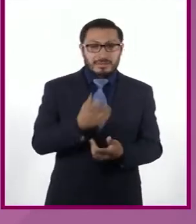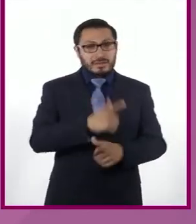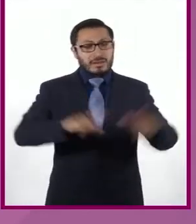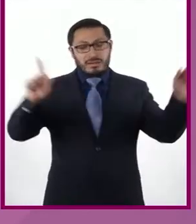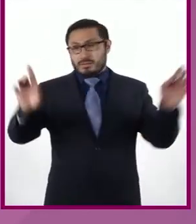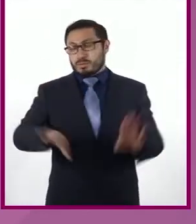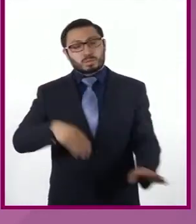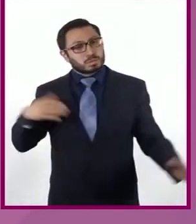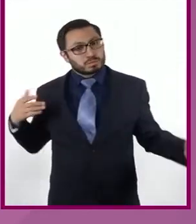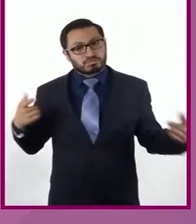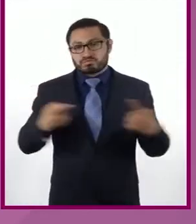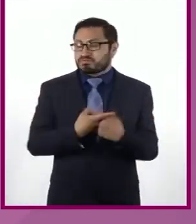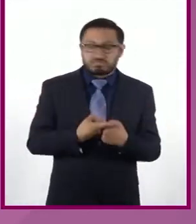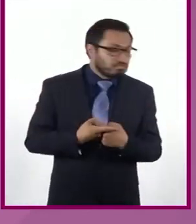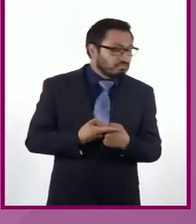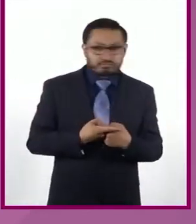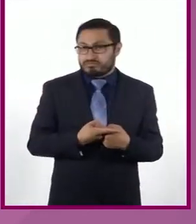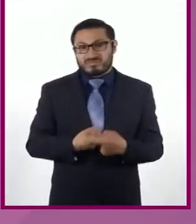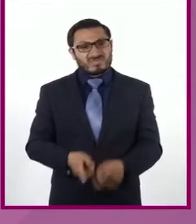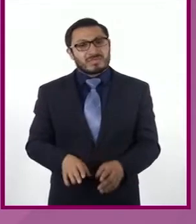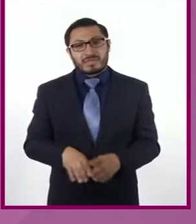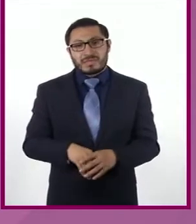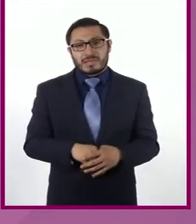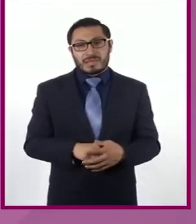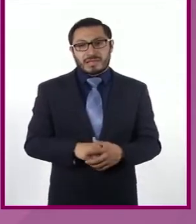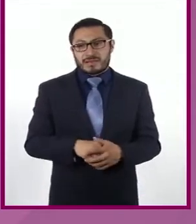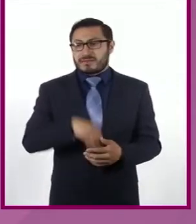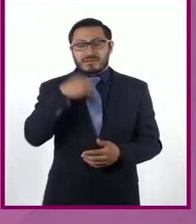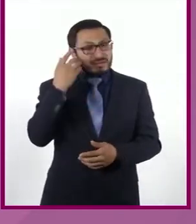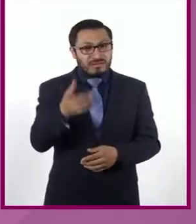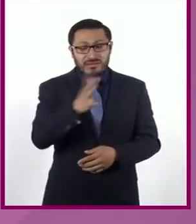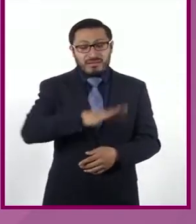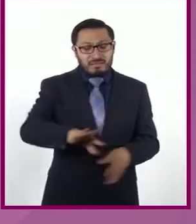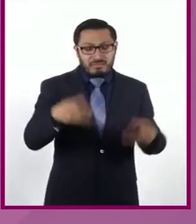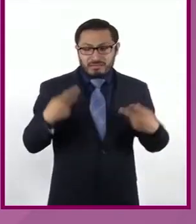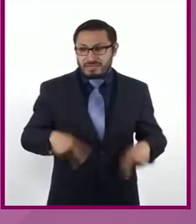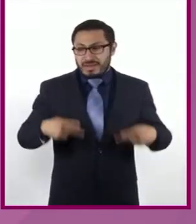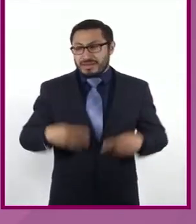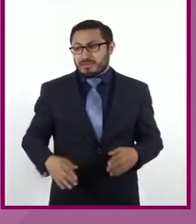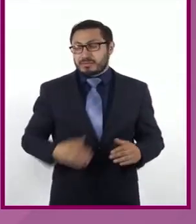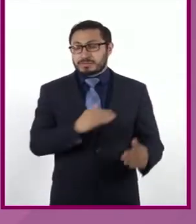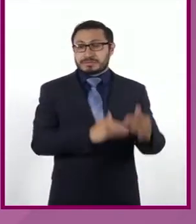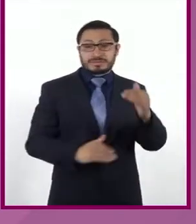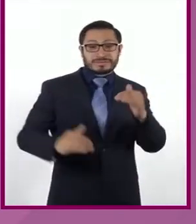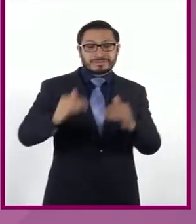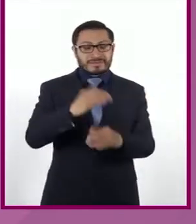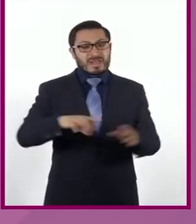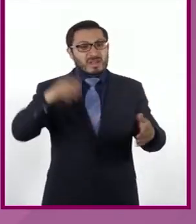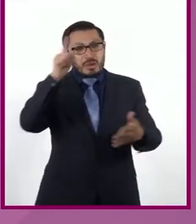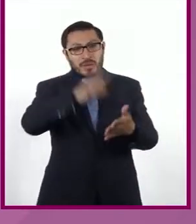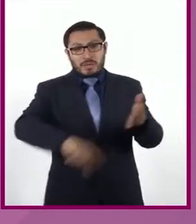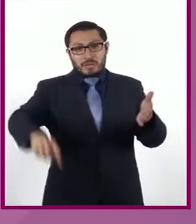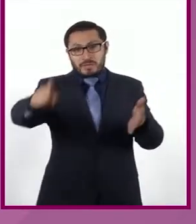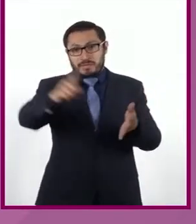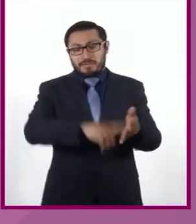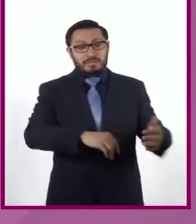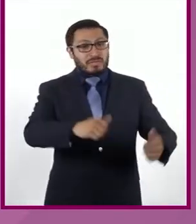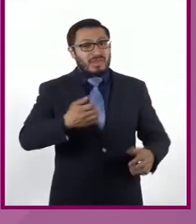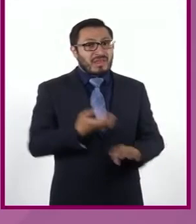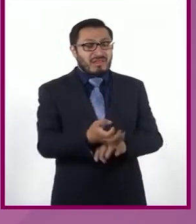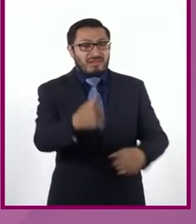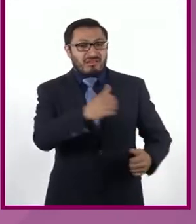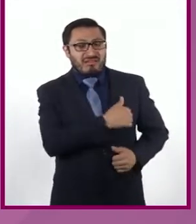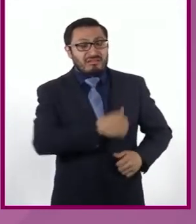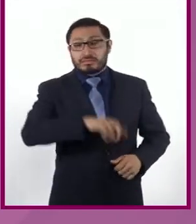a las restricciones que impiden a los individuos ascender socialmente, a la censura y a la autoridad del Estado